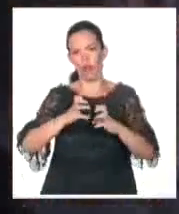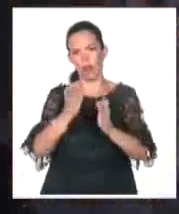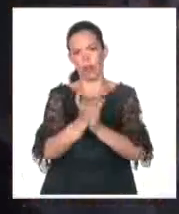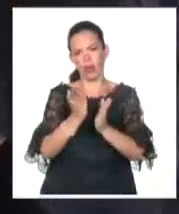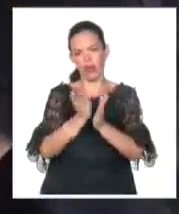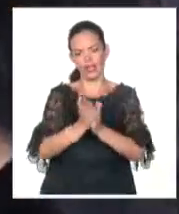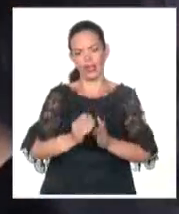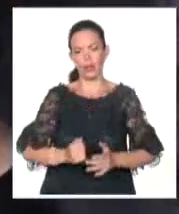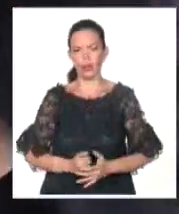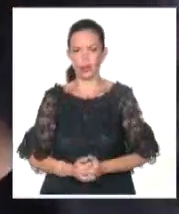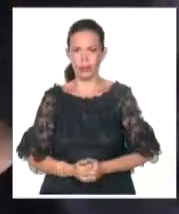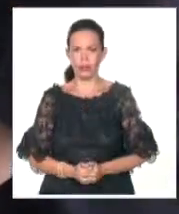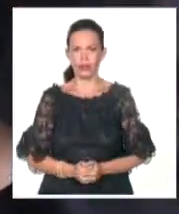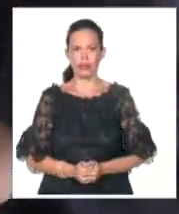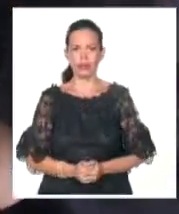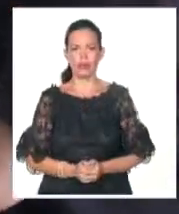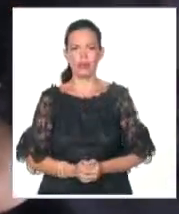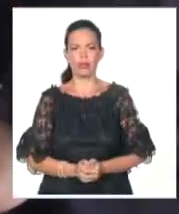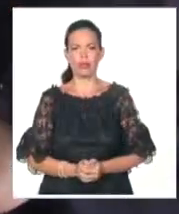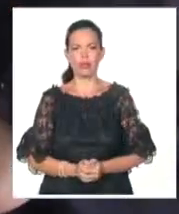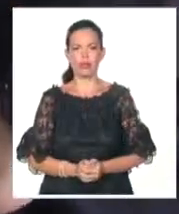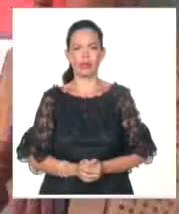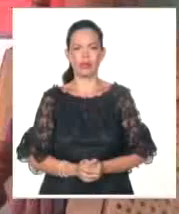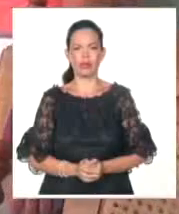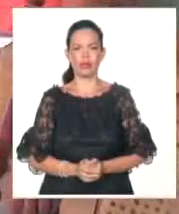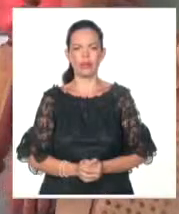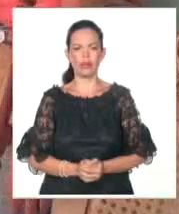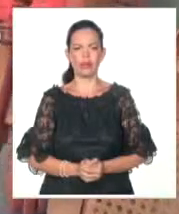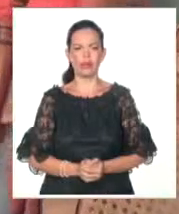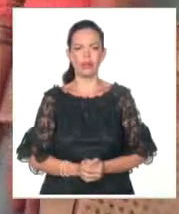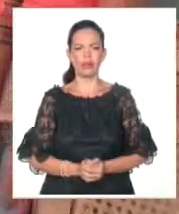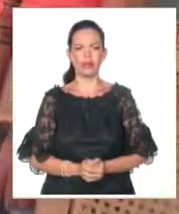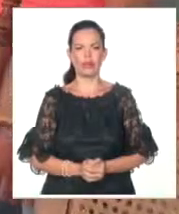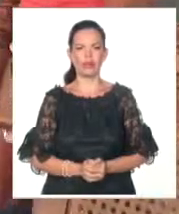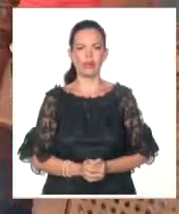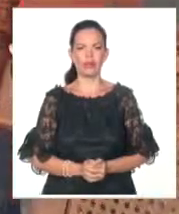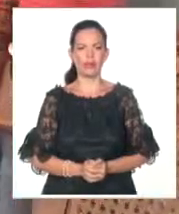El camarógrafo José Antonio Estrada e Isis Hernández Milián, Sistema Informativo.